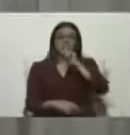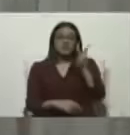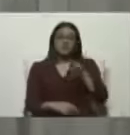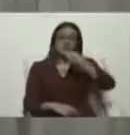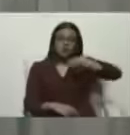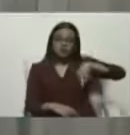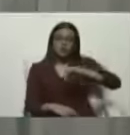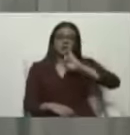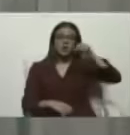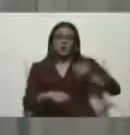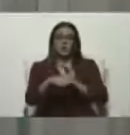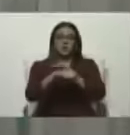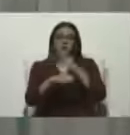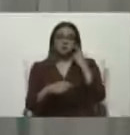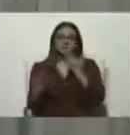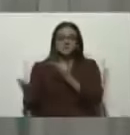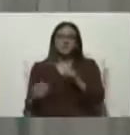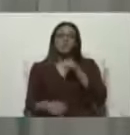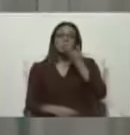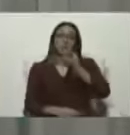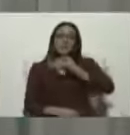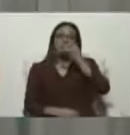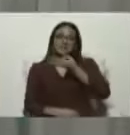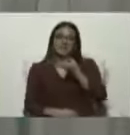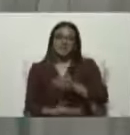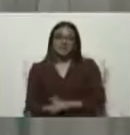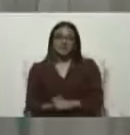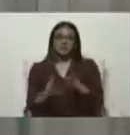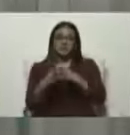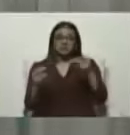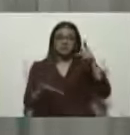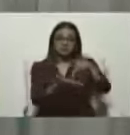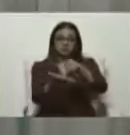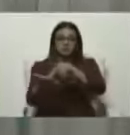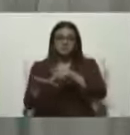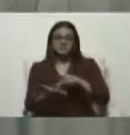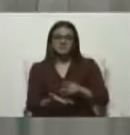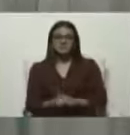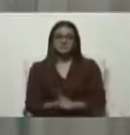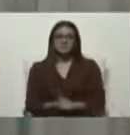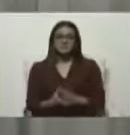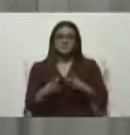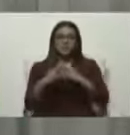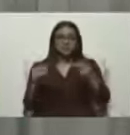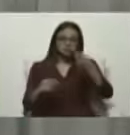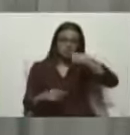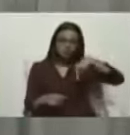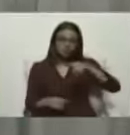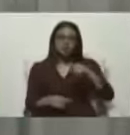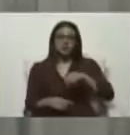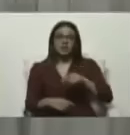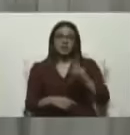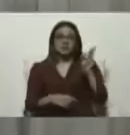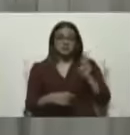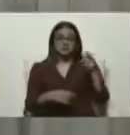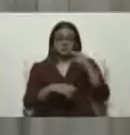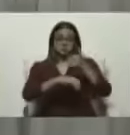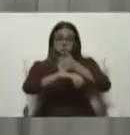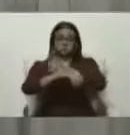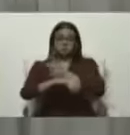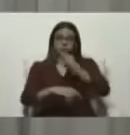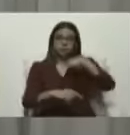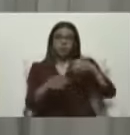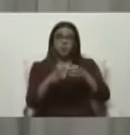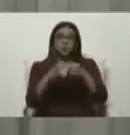Rodríguez. Muy buenas tardes a todas y a todos los representantes de los